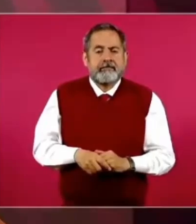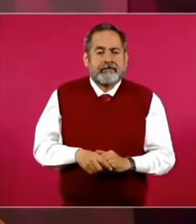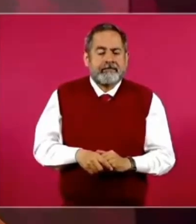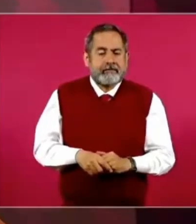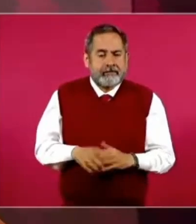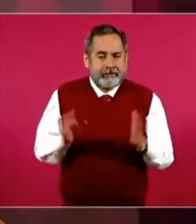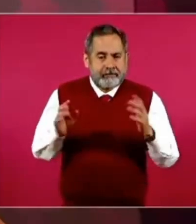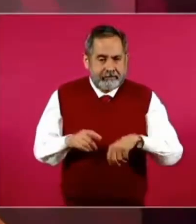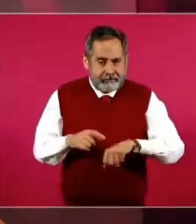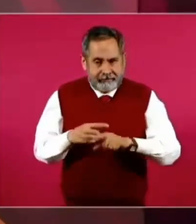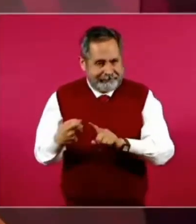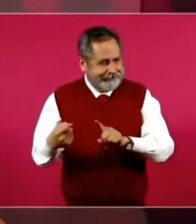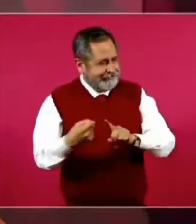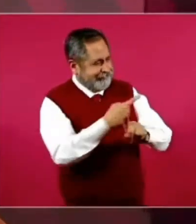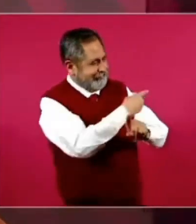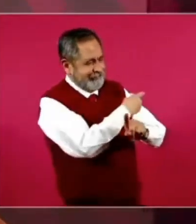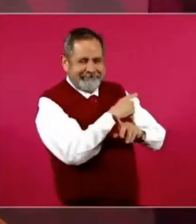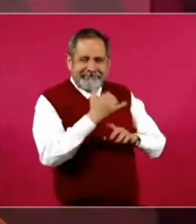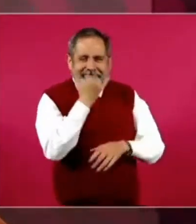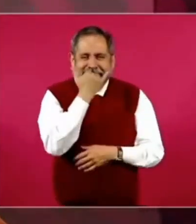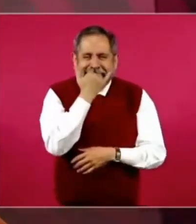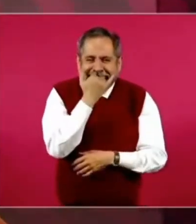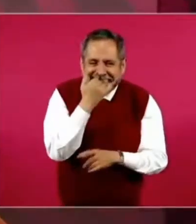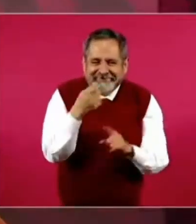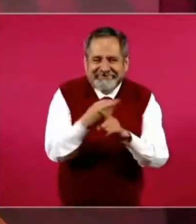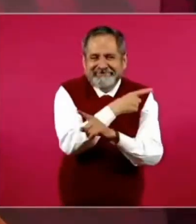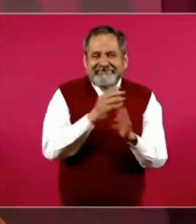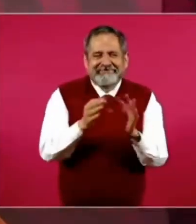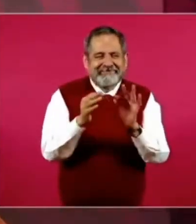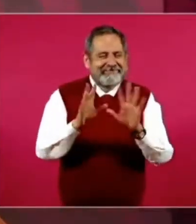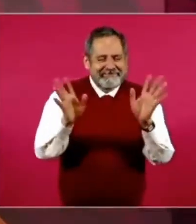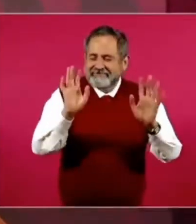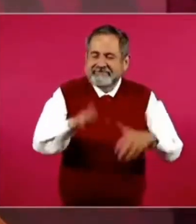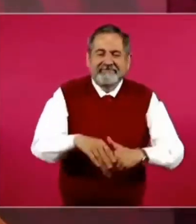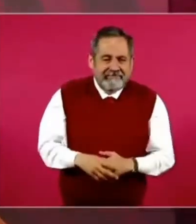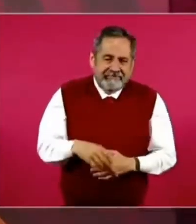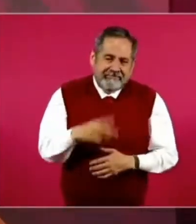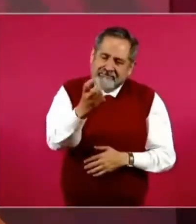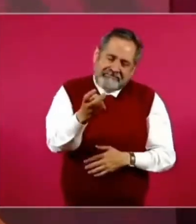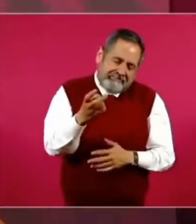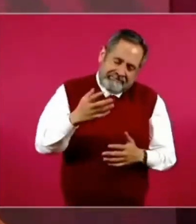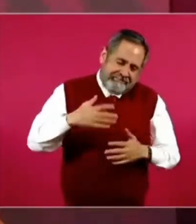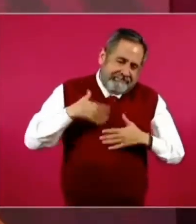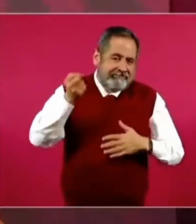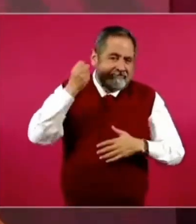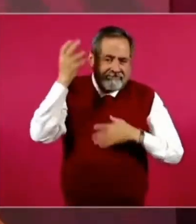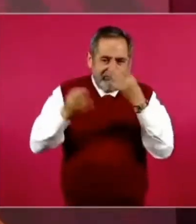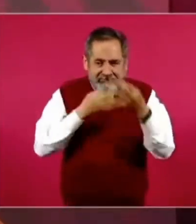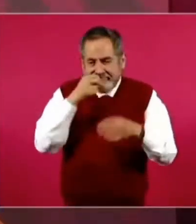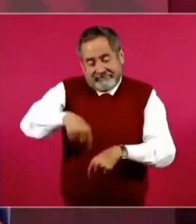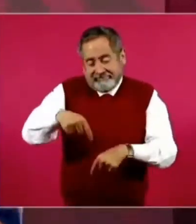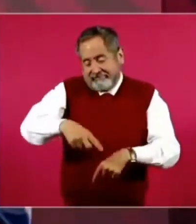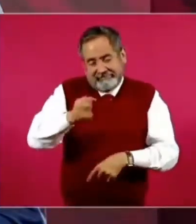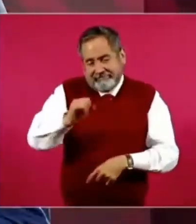Ya nos salimos un poco del tema, ¿no? Pero así son las conferencias estas.